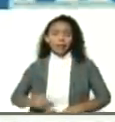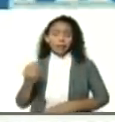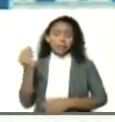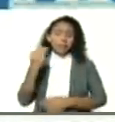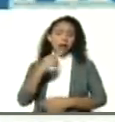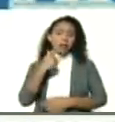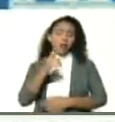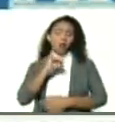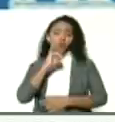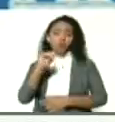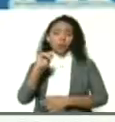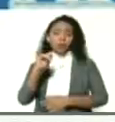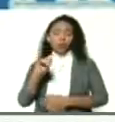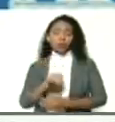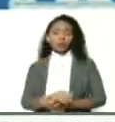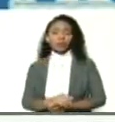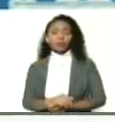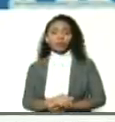anunció